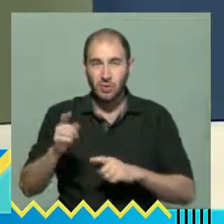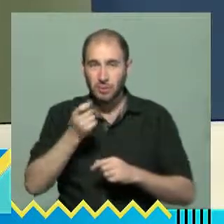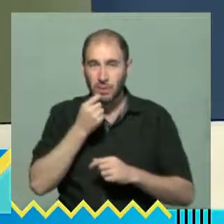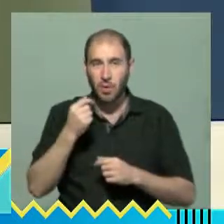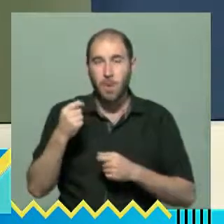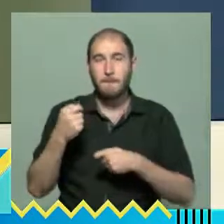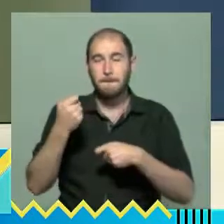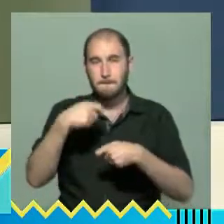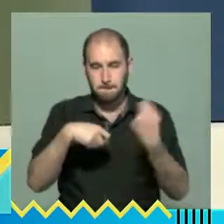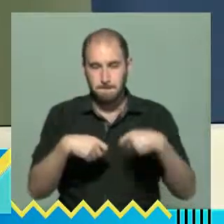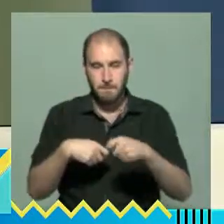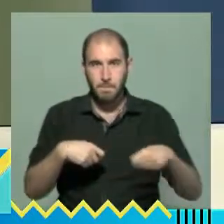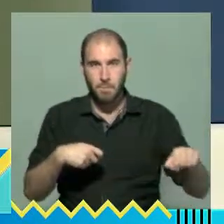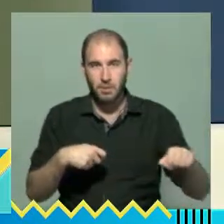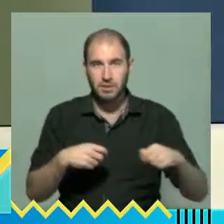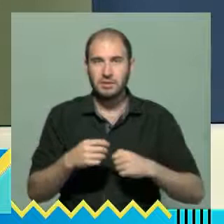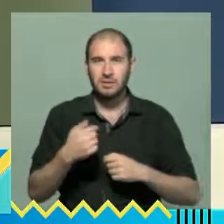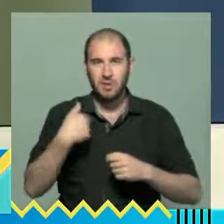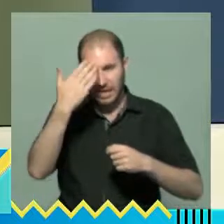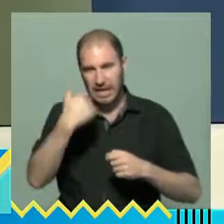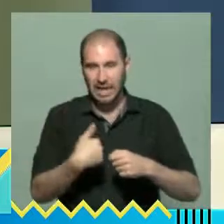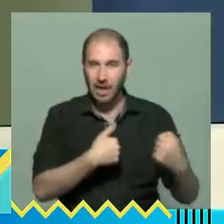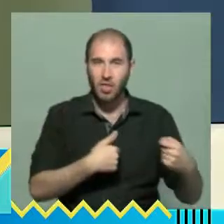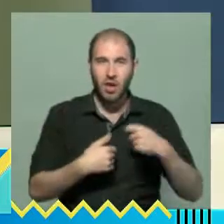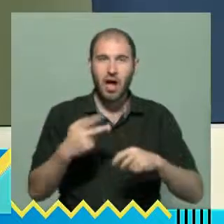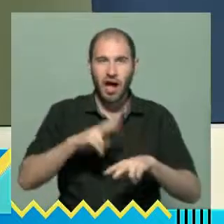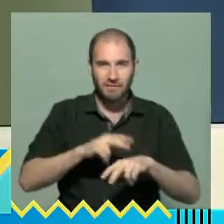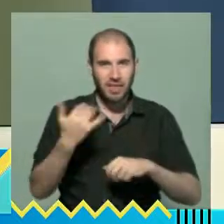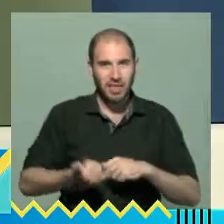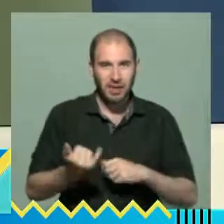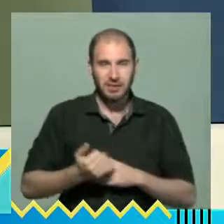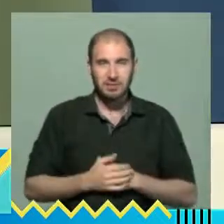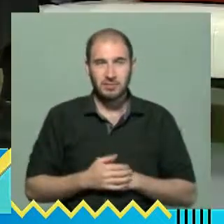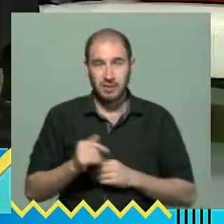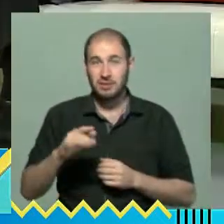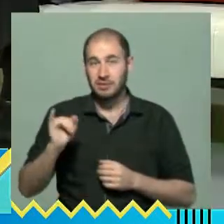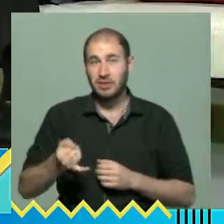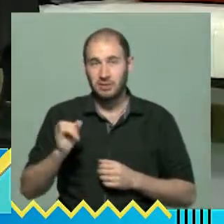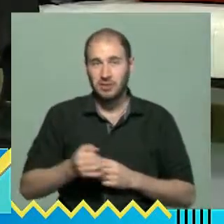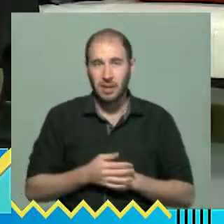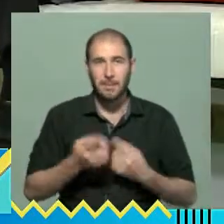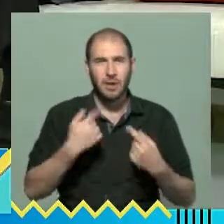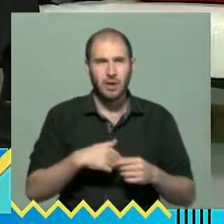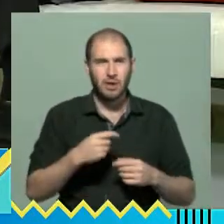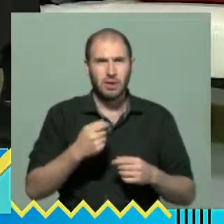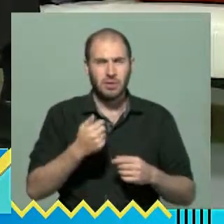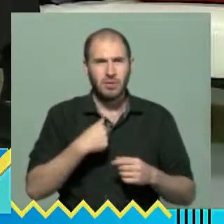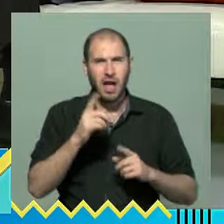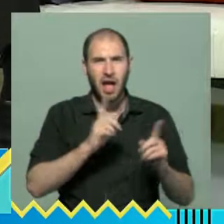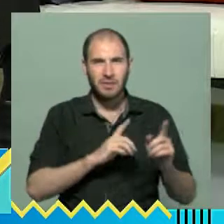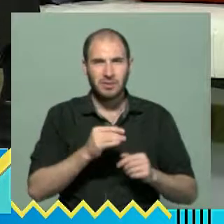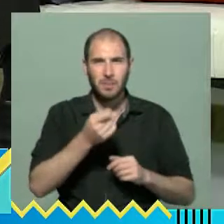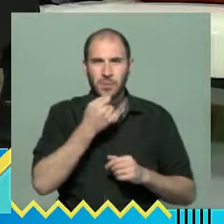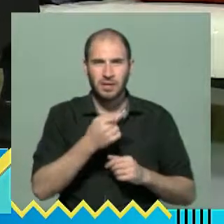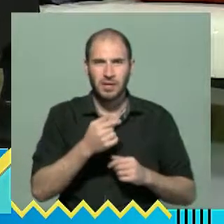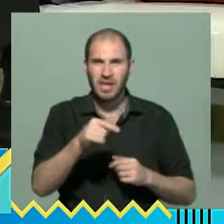parte motora, que es la que controla tu hemicuerpo izquierdo con ciertas habilidades, eso de hecho debe ser así. Claro, ¿sí? pero me causaba mucho eso, ¿no? Porque